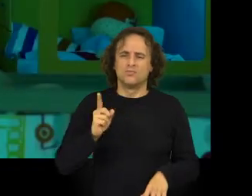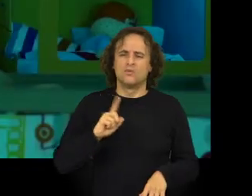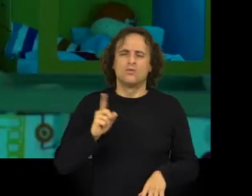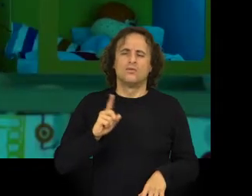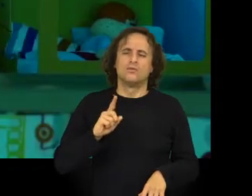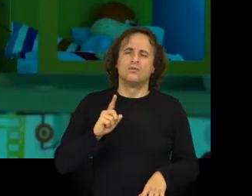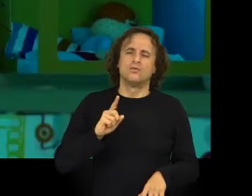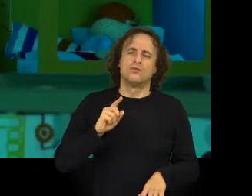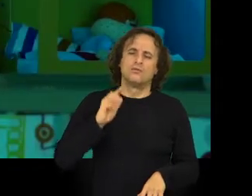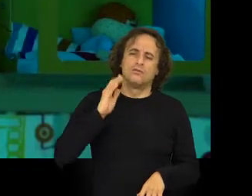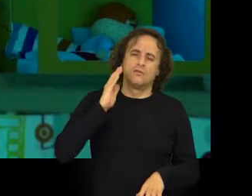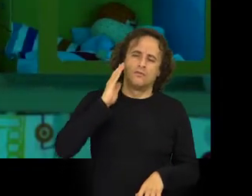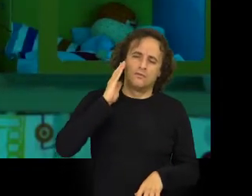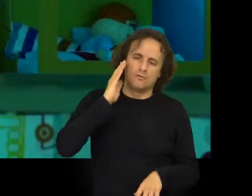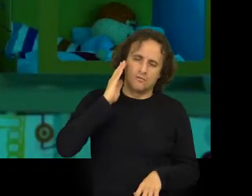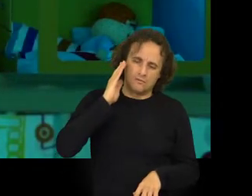non vou.